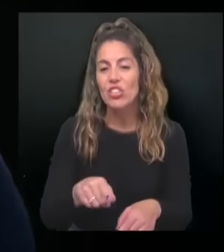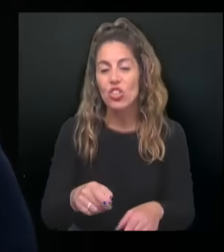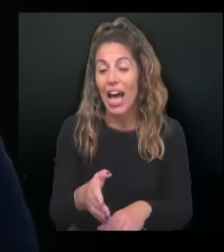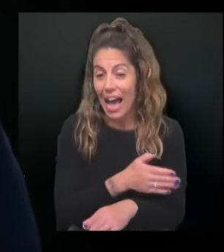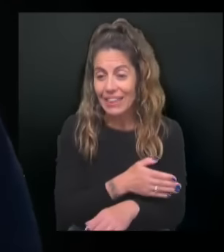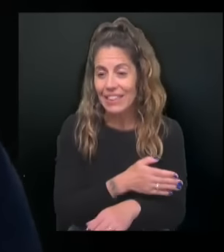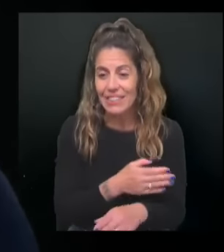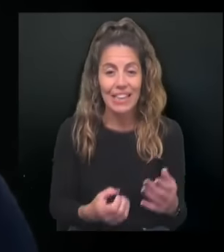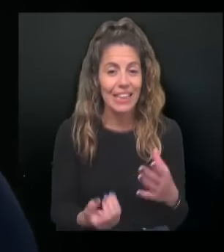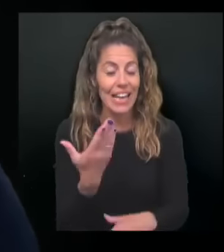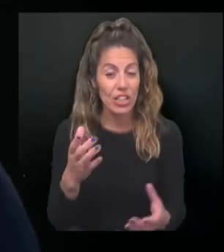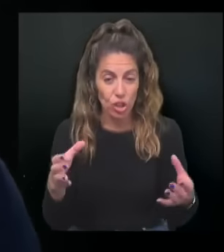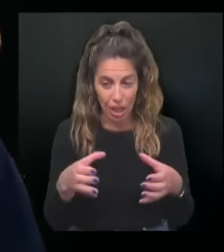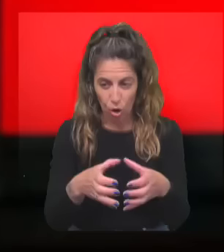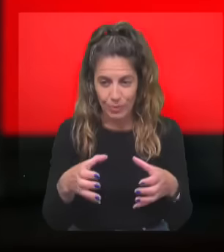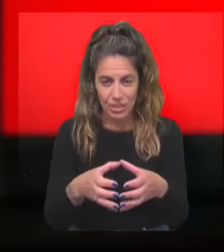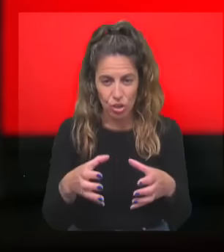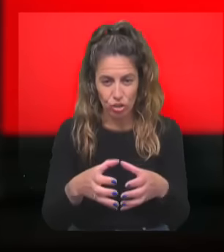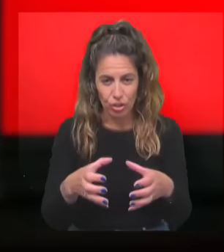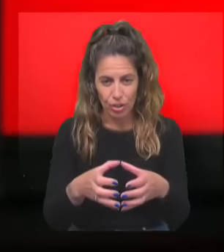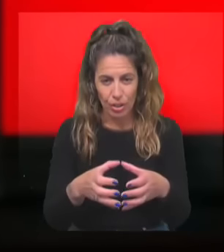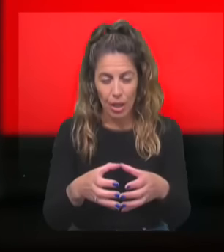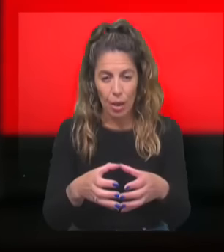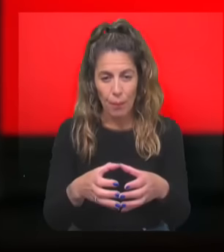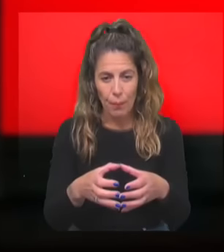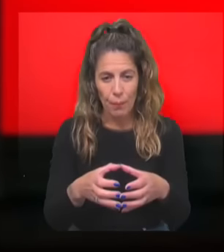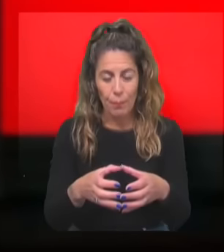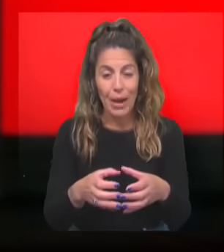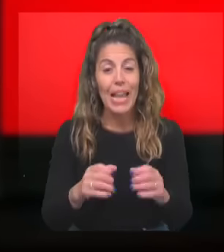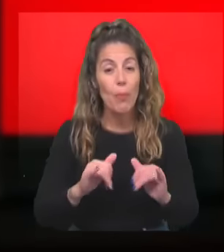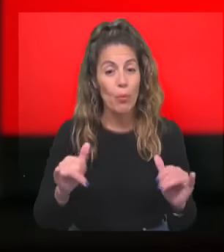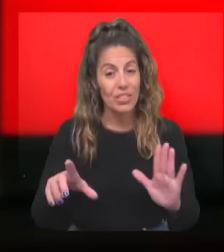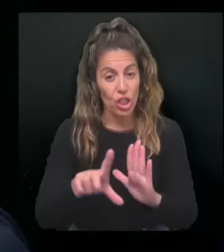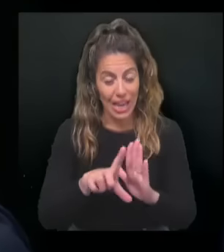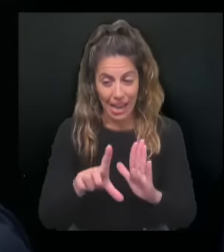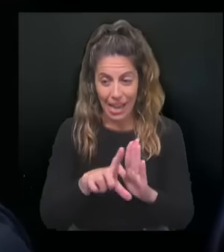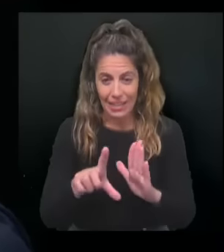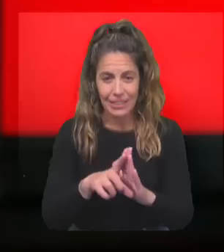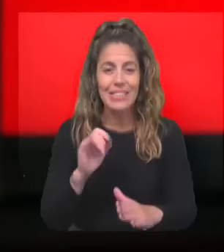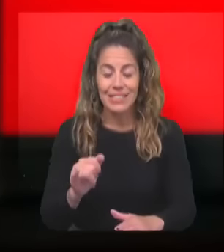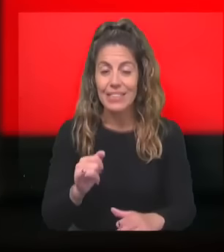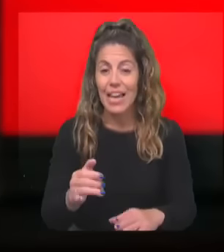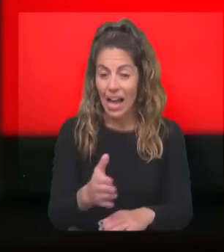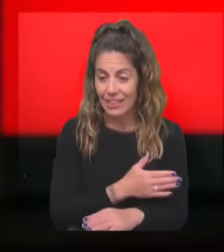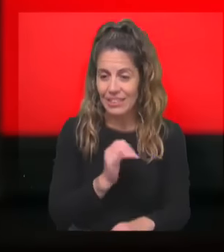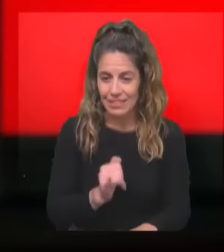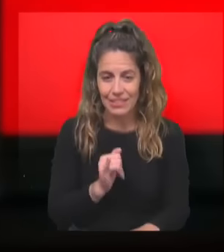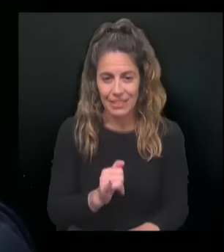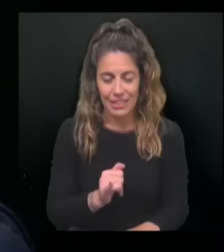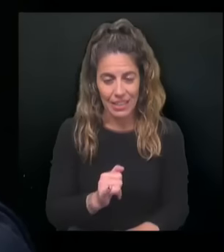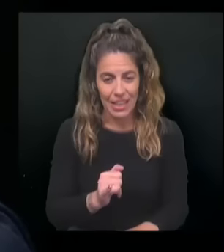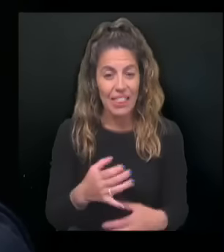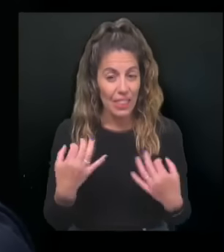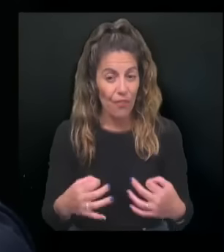incluso de la creación de la comisión. Claro, sí, para la derogación de la ley. Sí, sí, sí. Exactamente antes, claro. Sí. Fue muy...